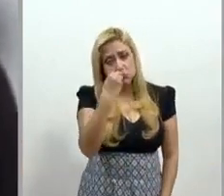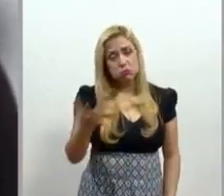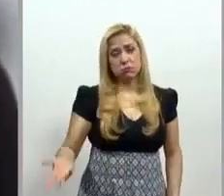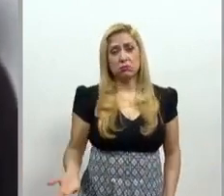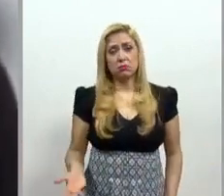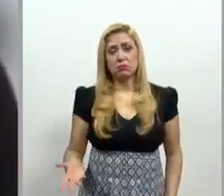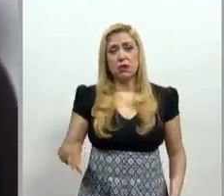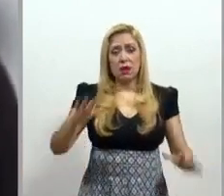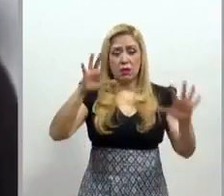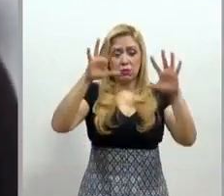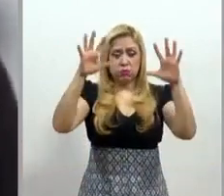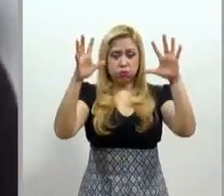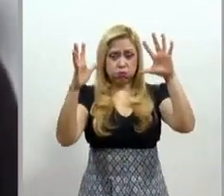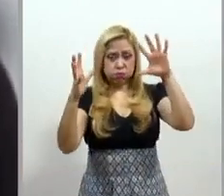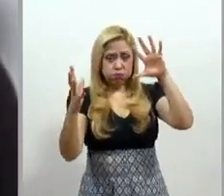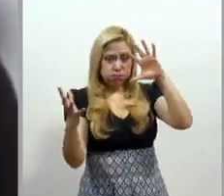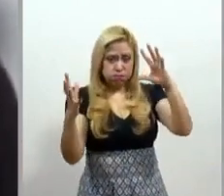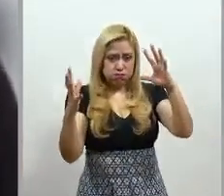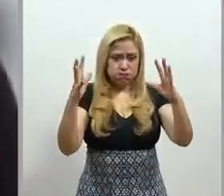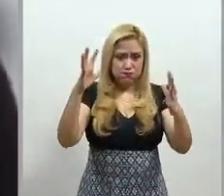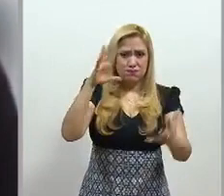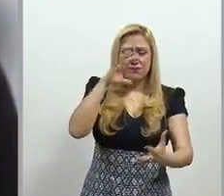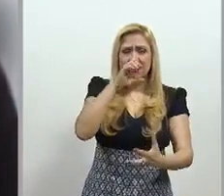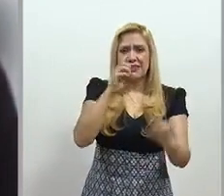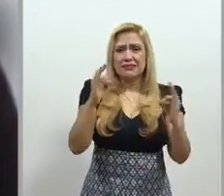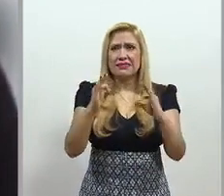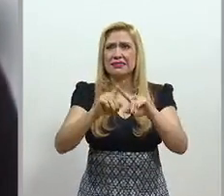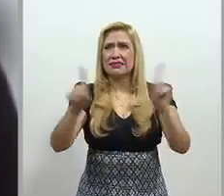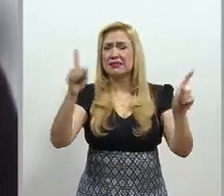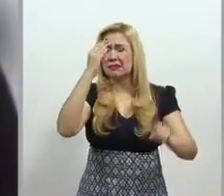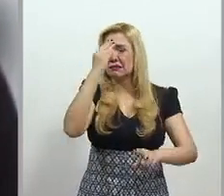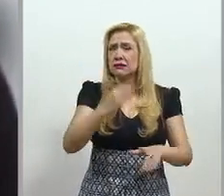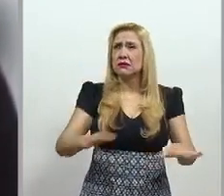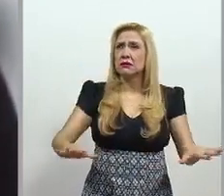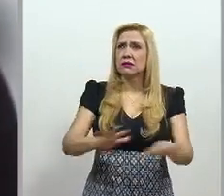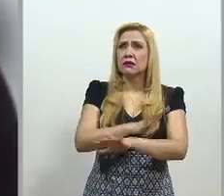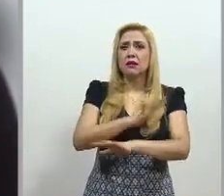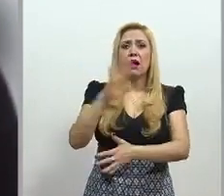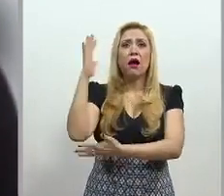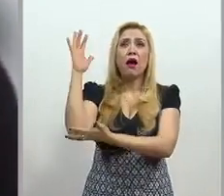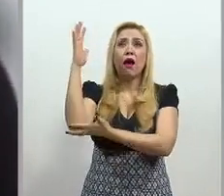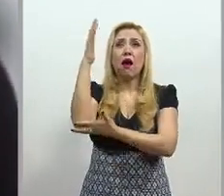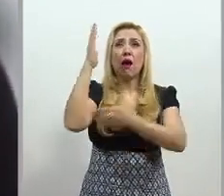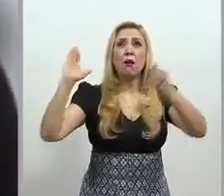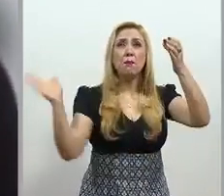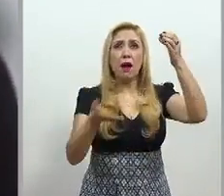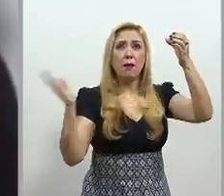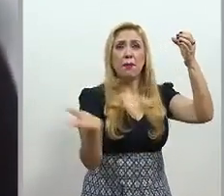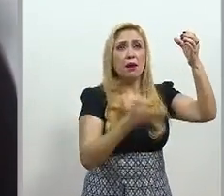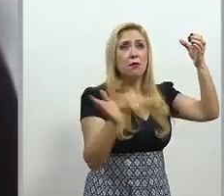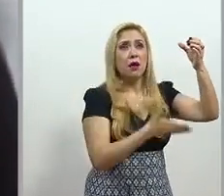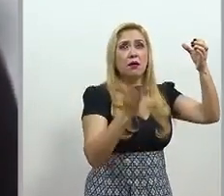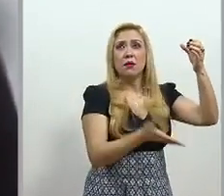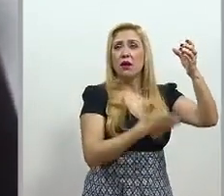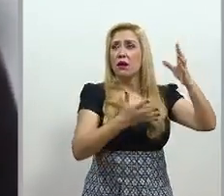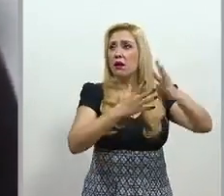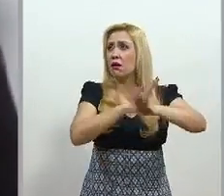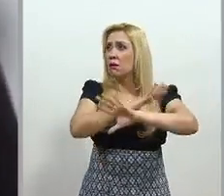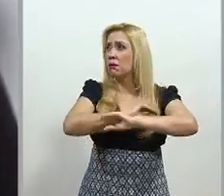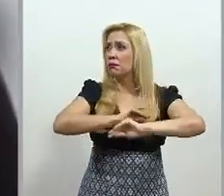cambio climático, junto con esa incapacidad del gobierno colombiano de reducir la deforestación y garantizar los